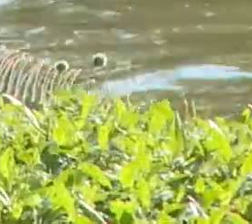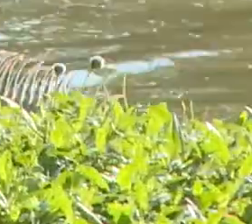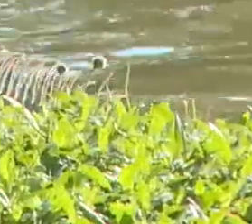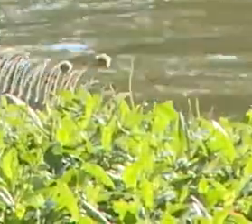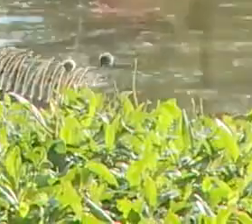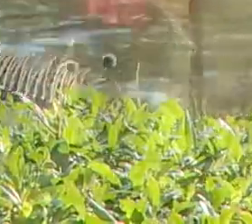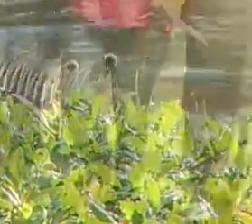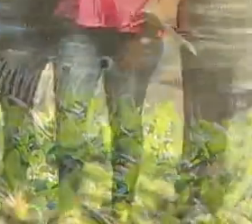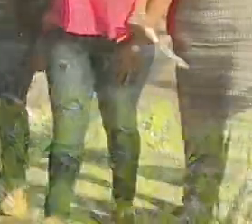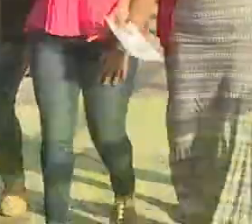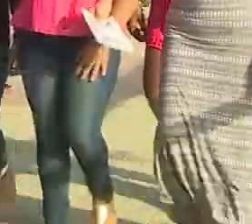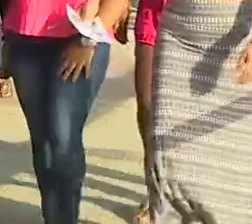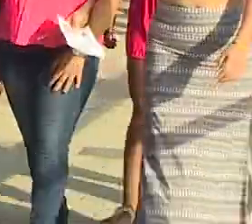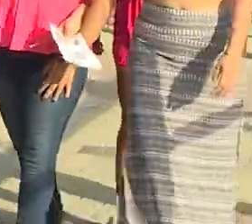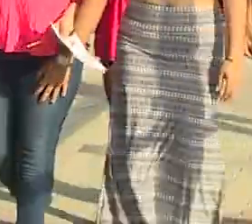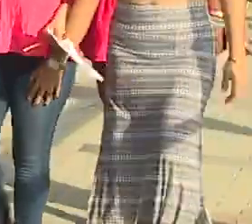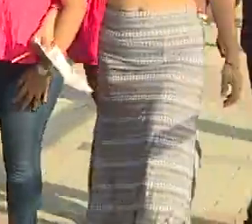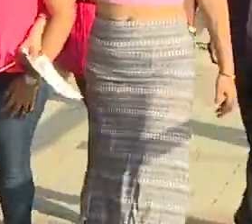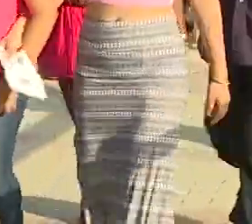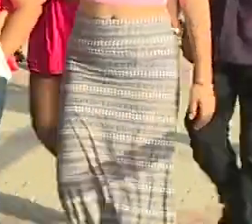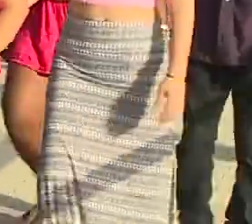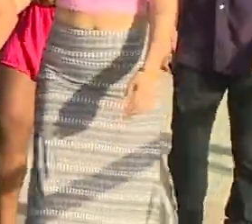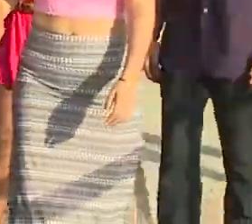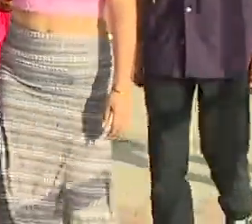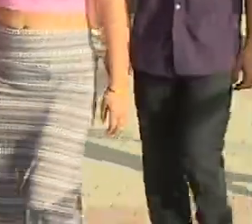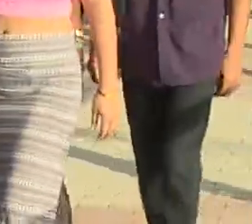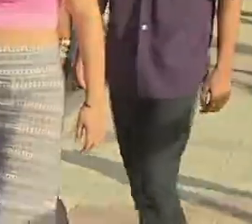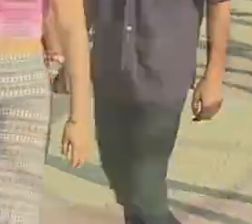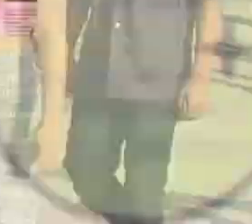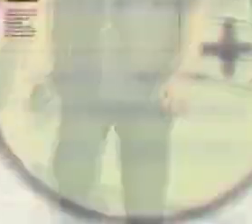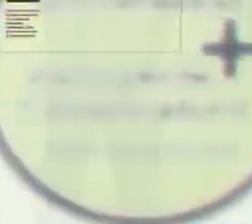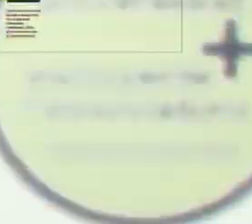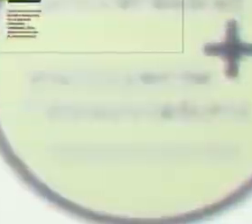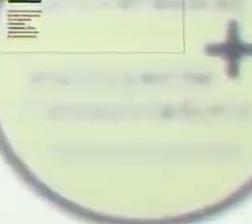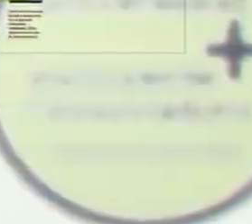Por una universidad más incluyente e innovadora.